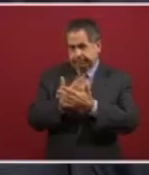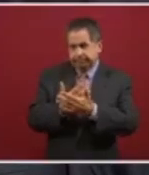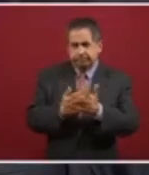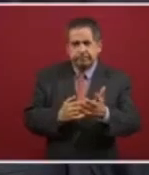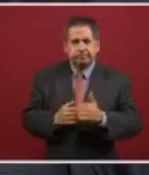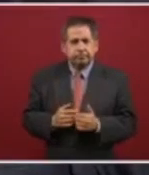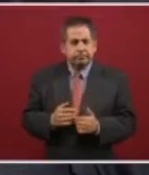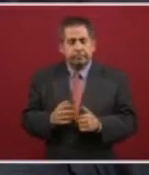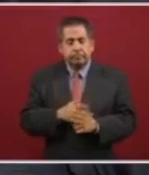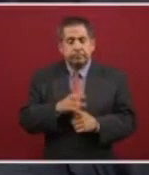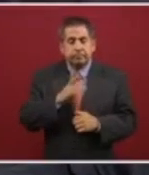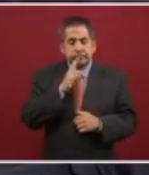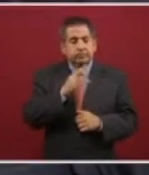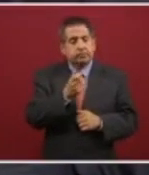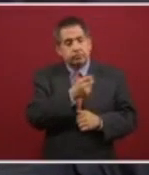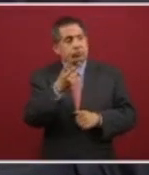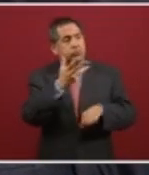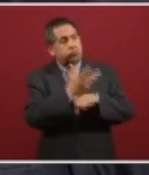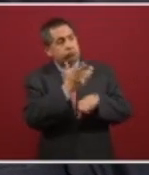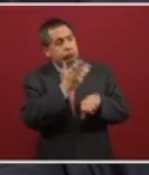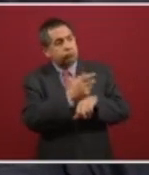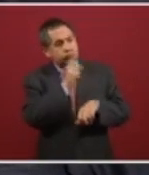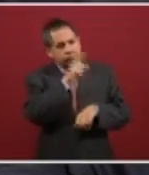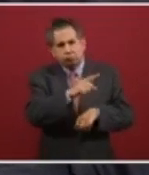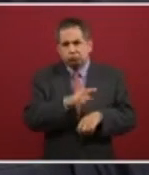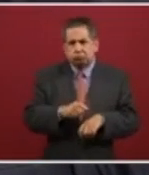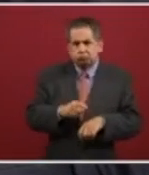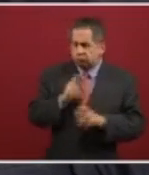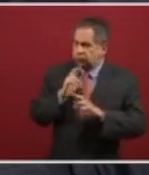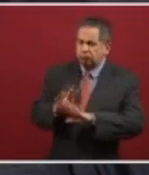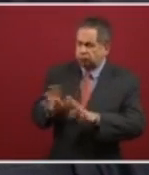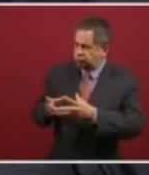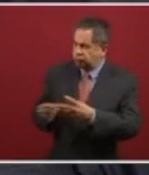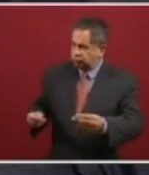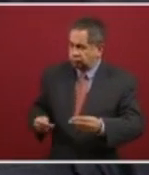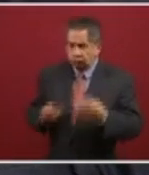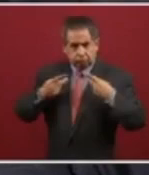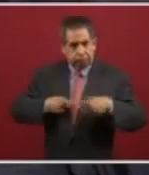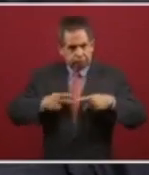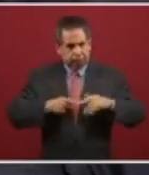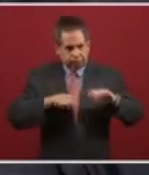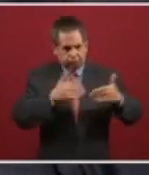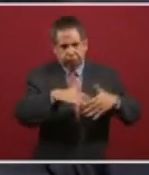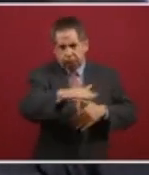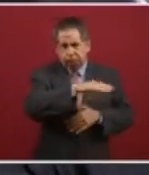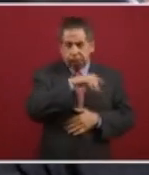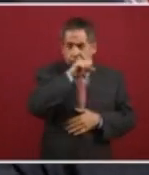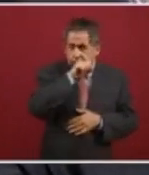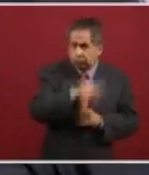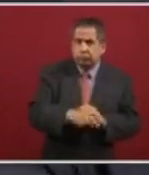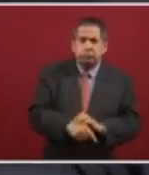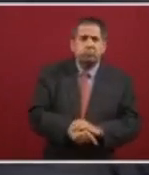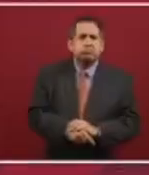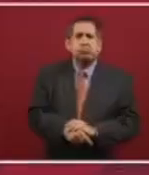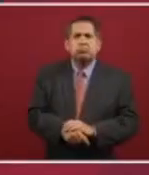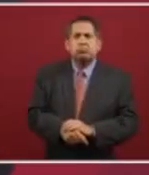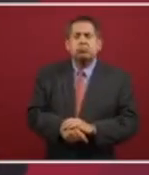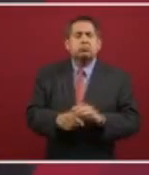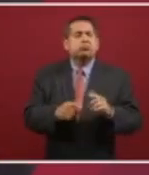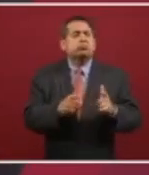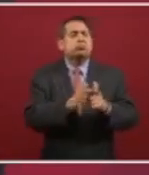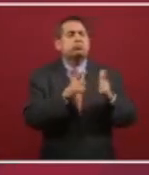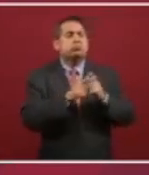la respuesta de muchos estadounidenses, no solo de los ciudadanos, también de